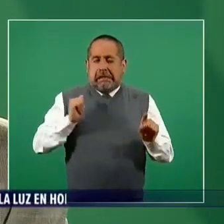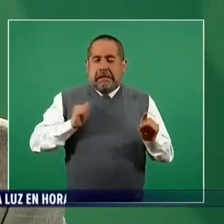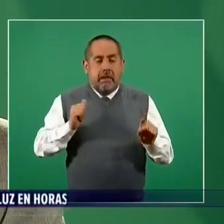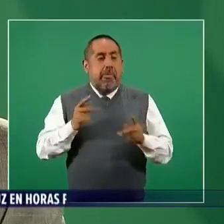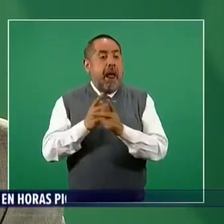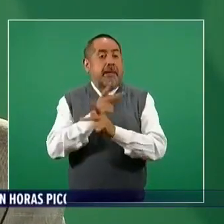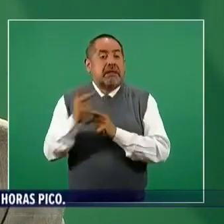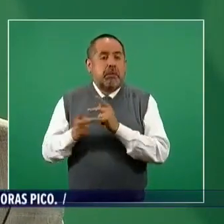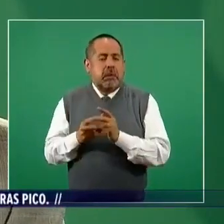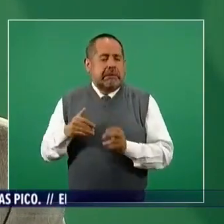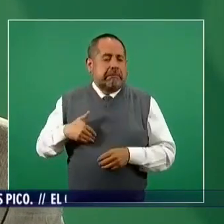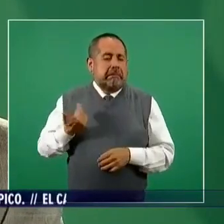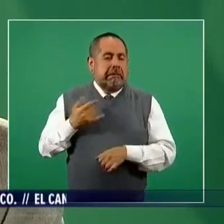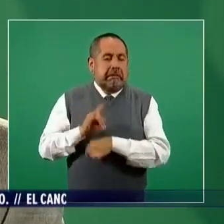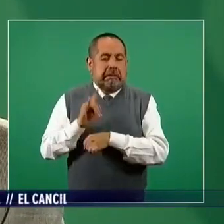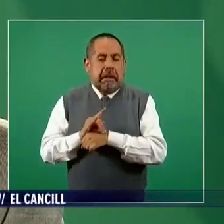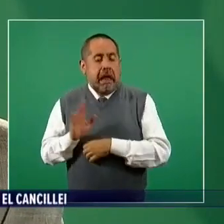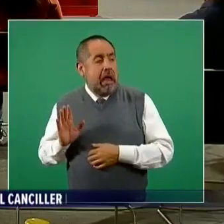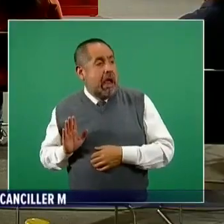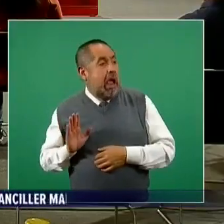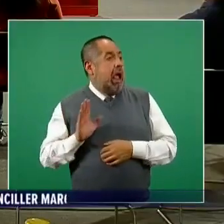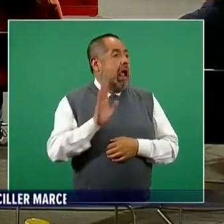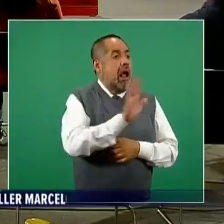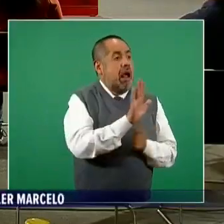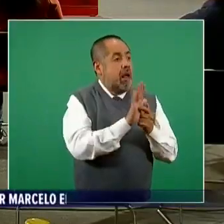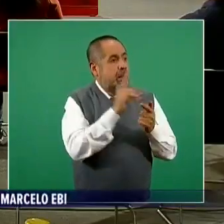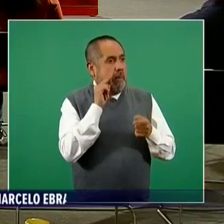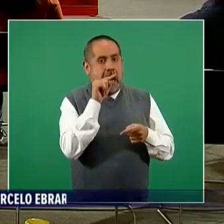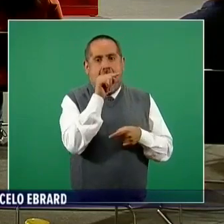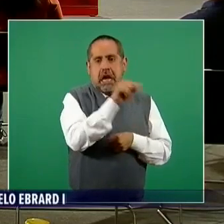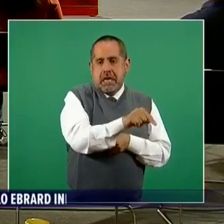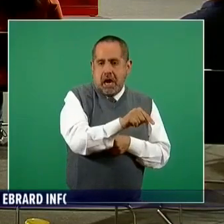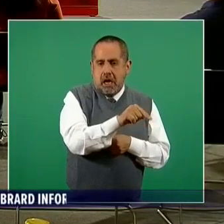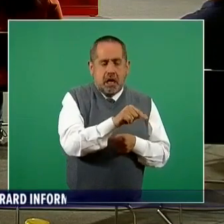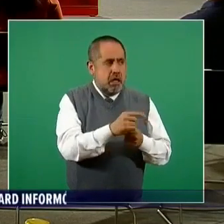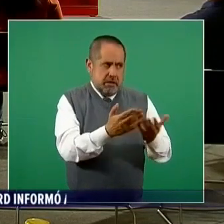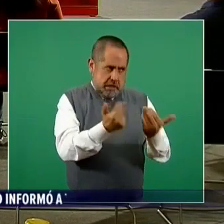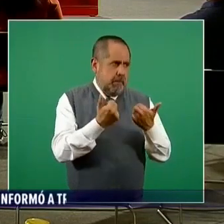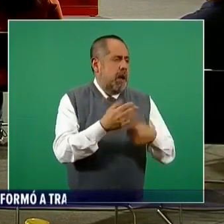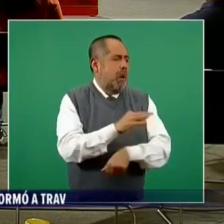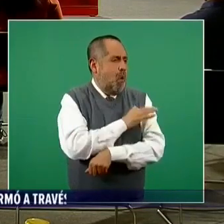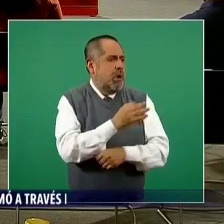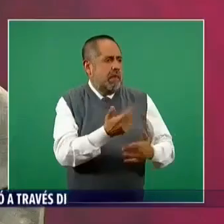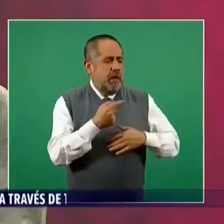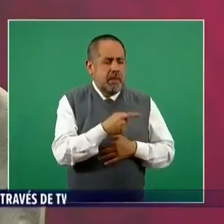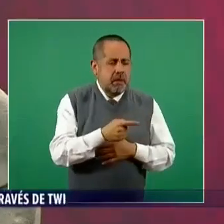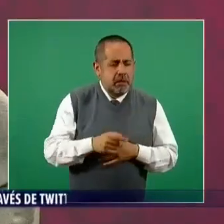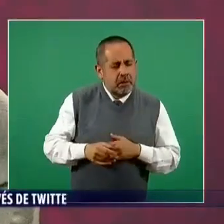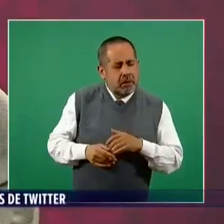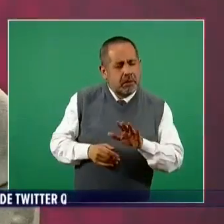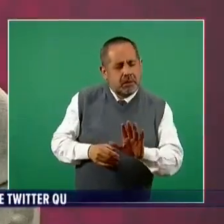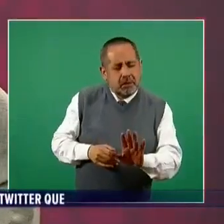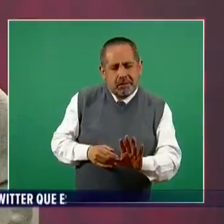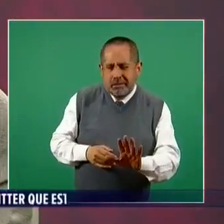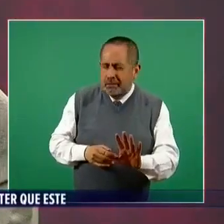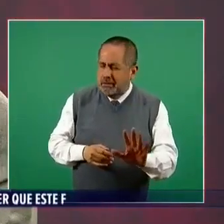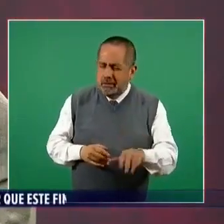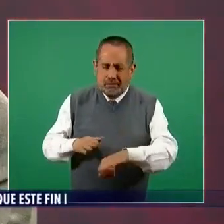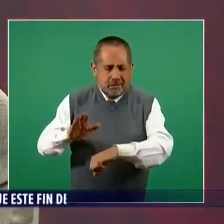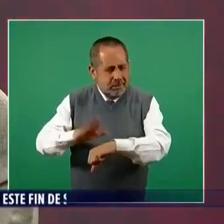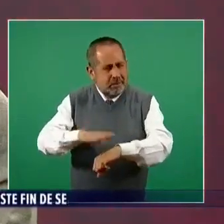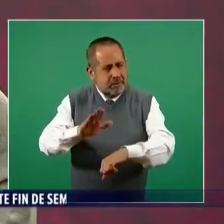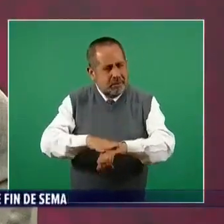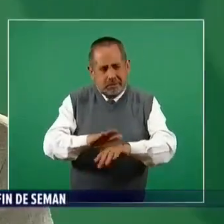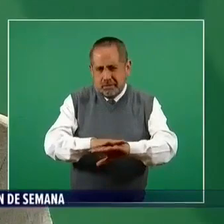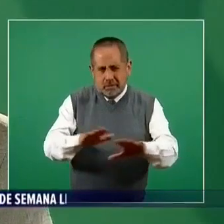pasaporte en la mano a cuajimalpa magdalena contreras buscando ser vacunadas entonces hacemos un respetuoso